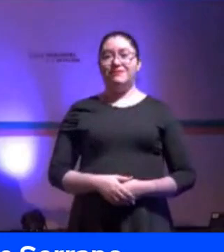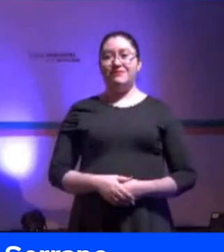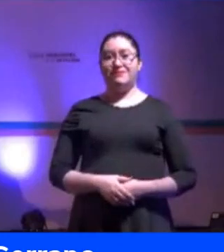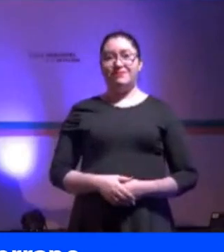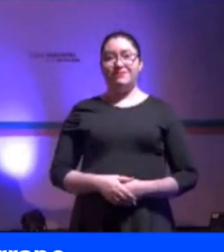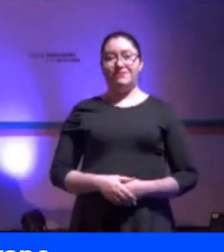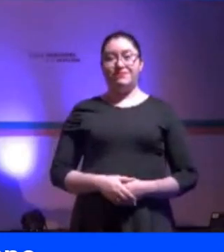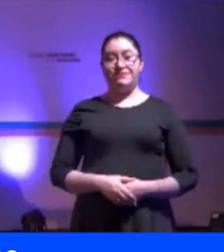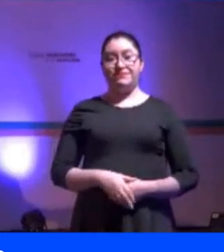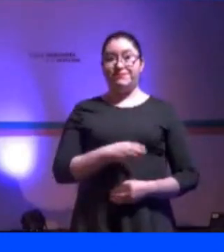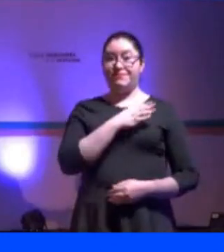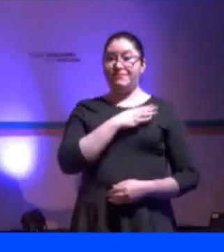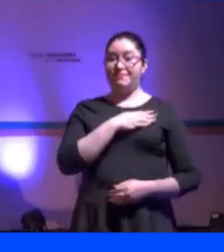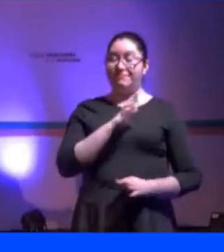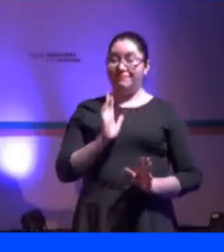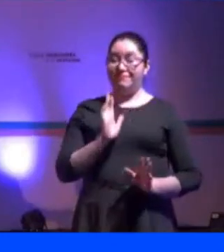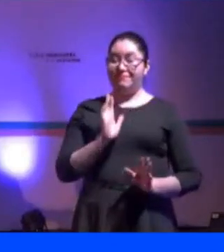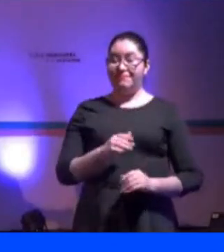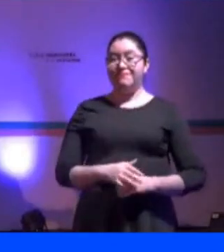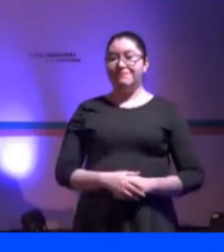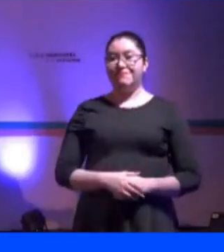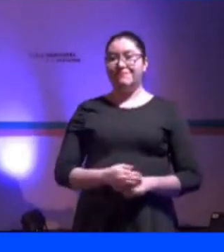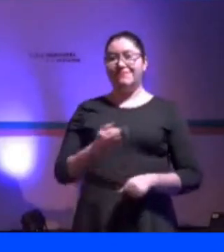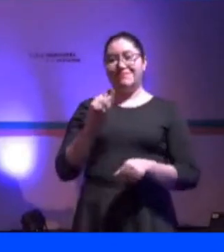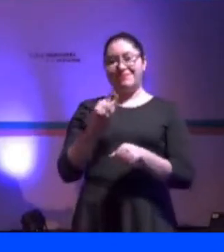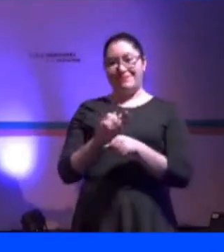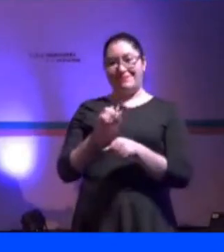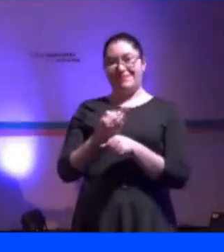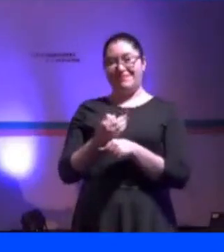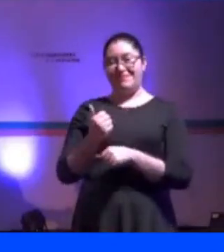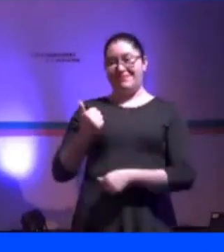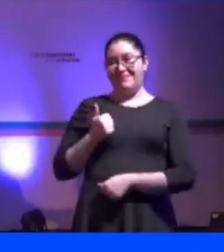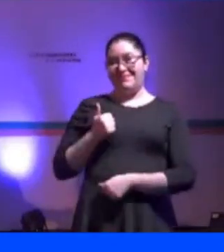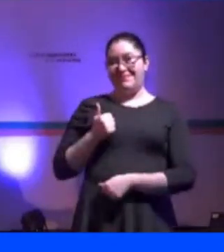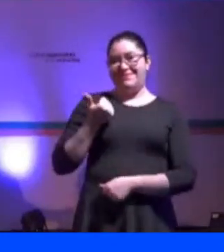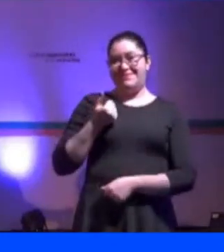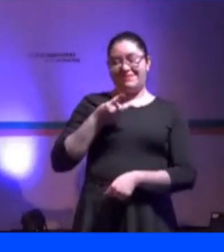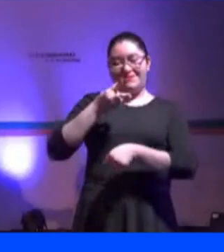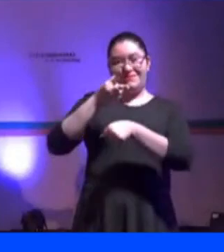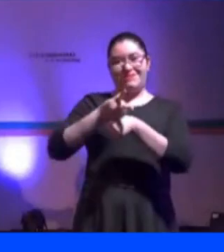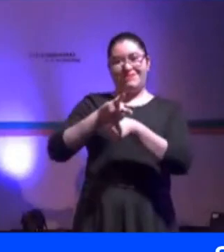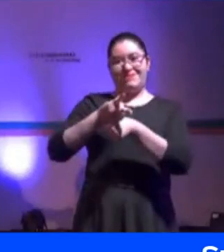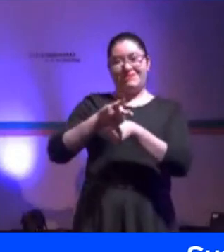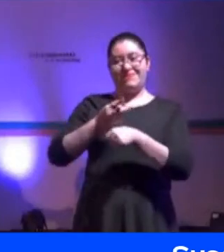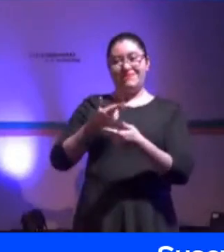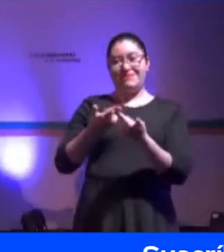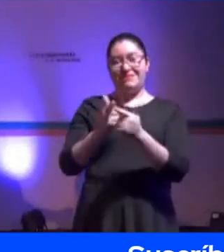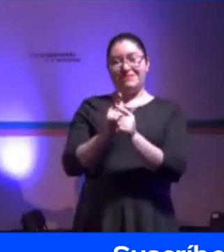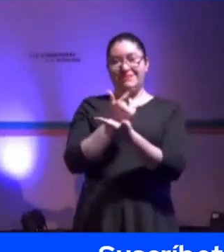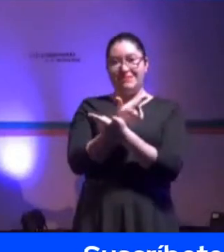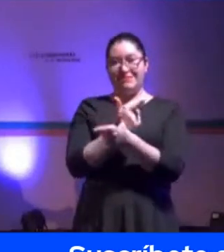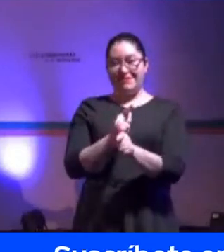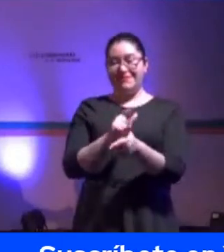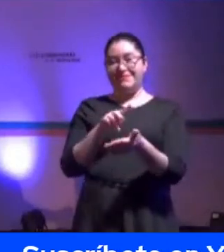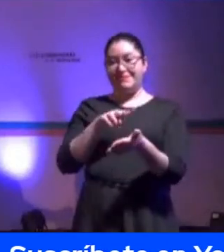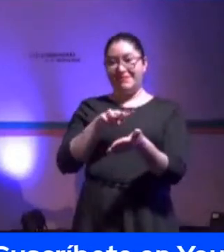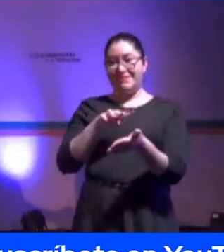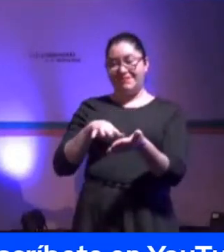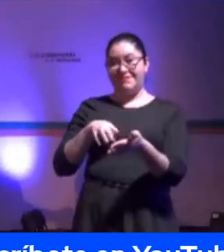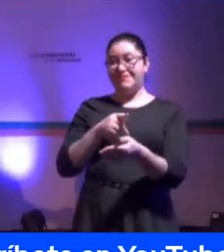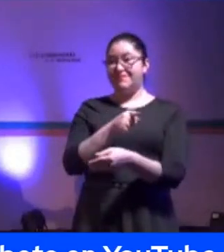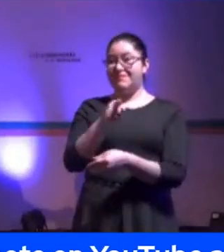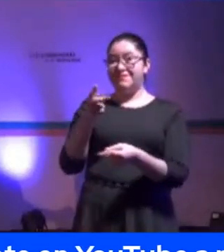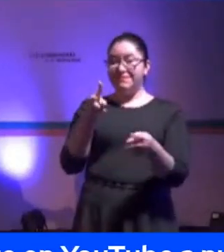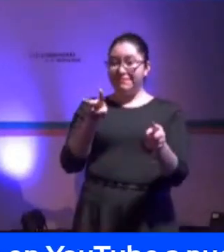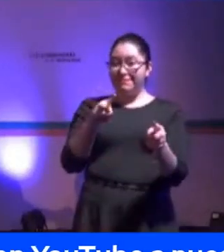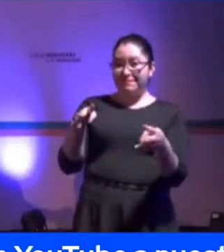Bueno, saludos, cariño. Aprovechando las cámaras de la Brigada para el Derecho y Libertad y la presencia de todos ustedes, me